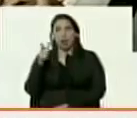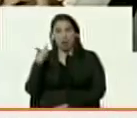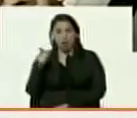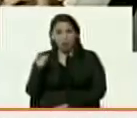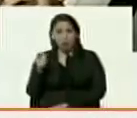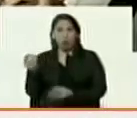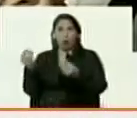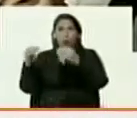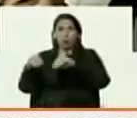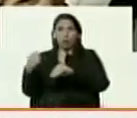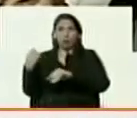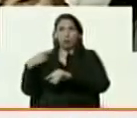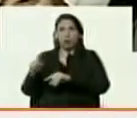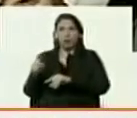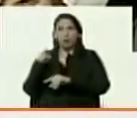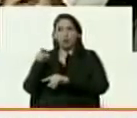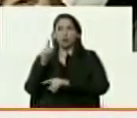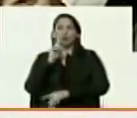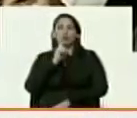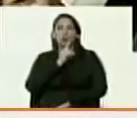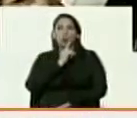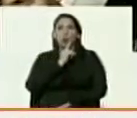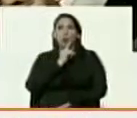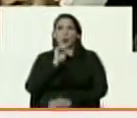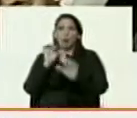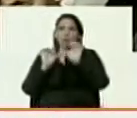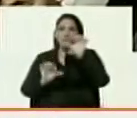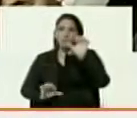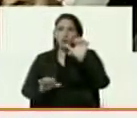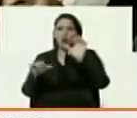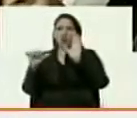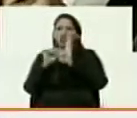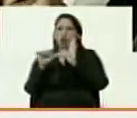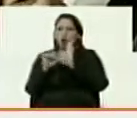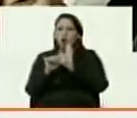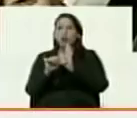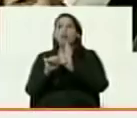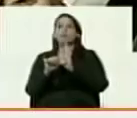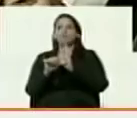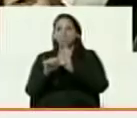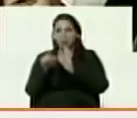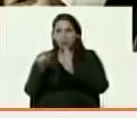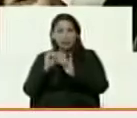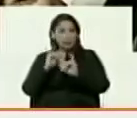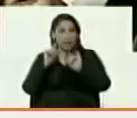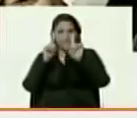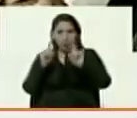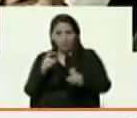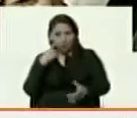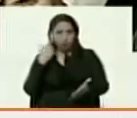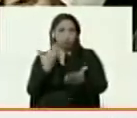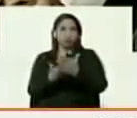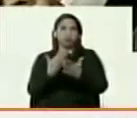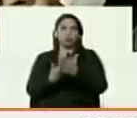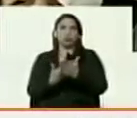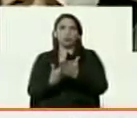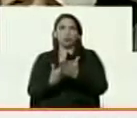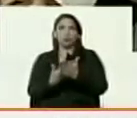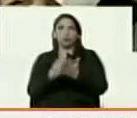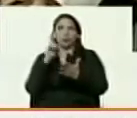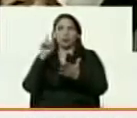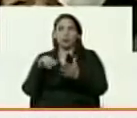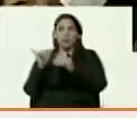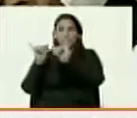que tengamos esos nombres con sus respectivas ubicaciones, y ya también fueron verificados por parte del